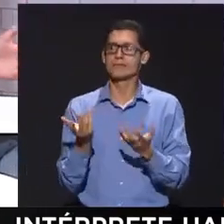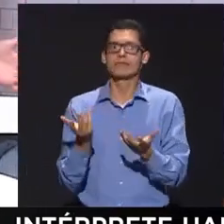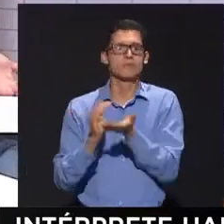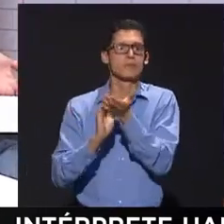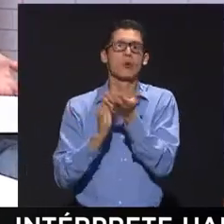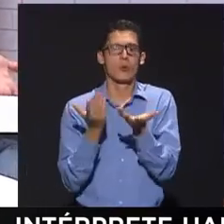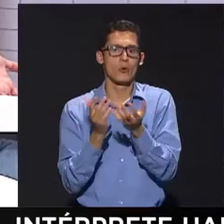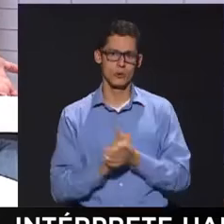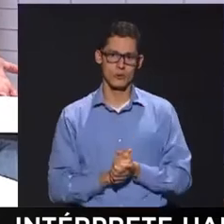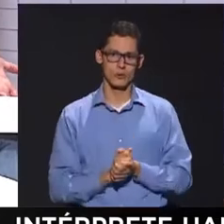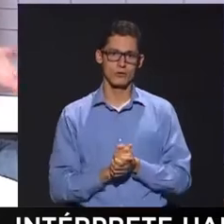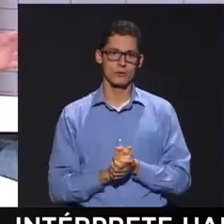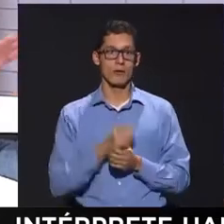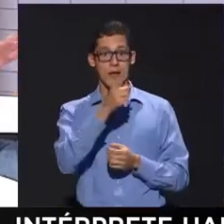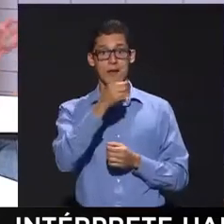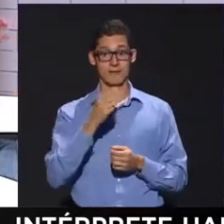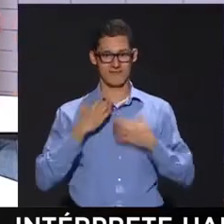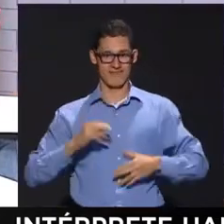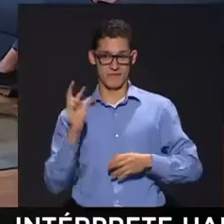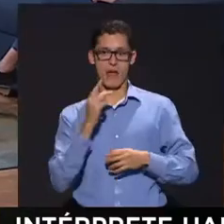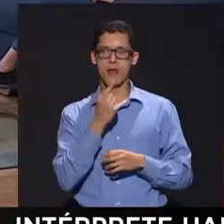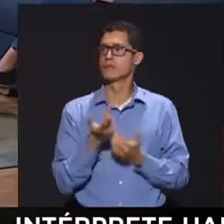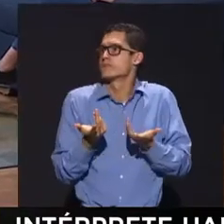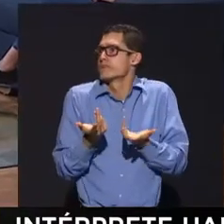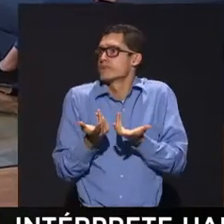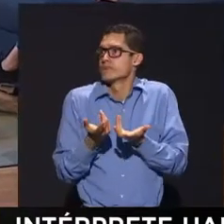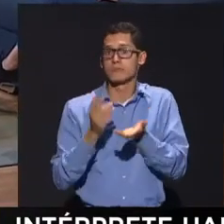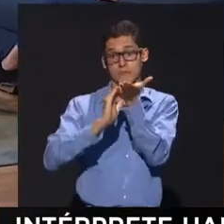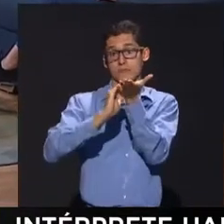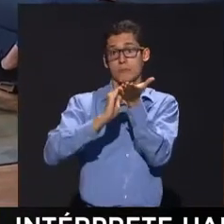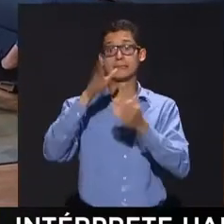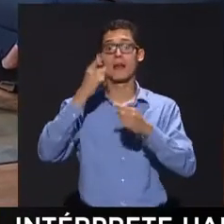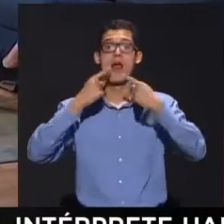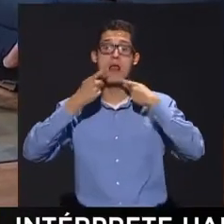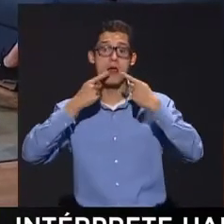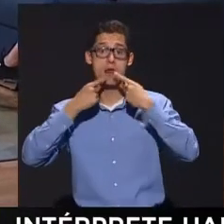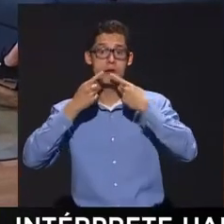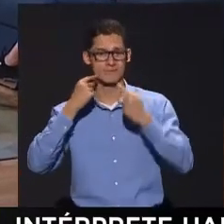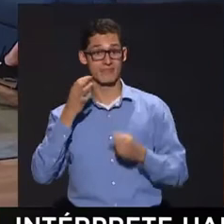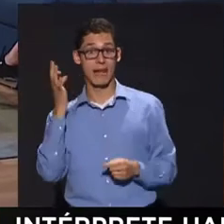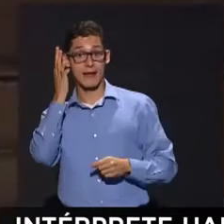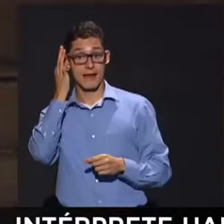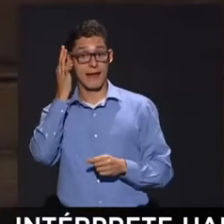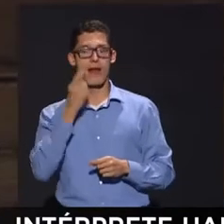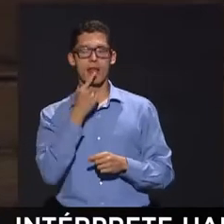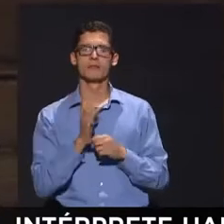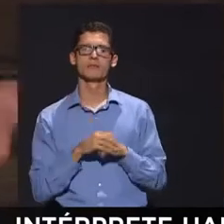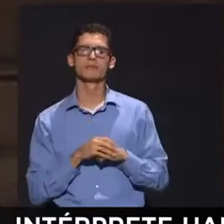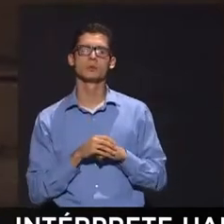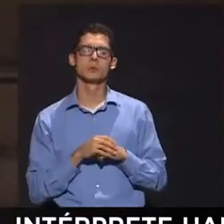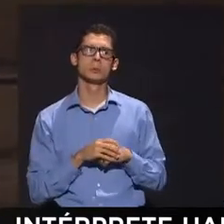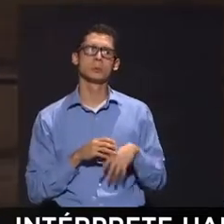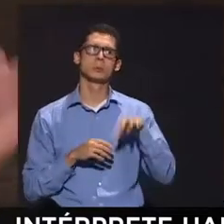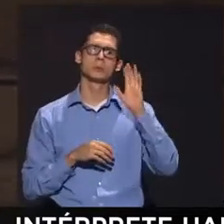diálogo. El diálogo, sí. David, ¿qué dice? Yo pienso que tiene que, como